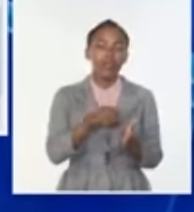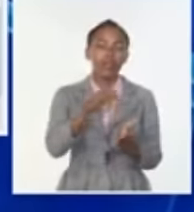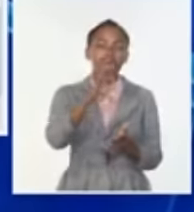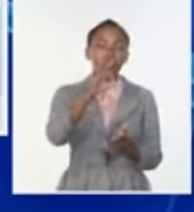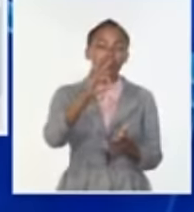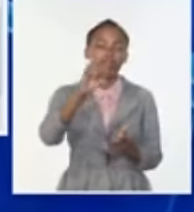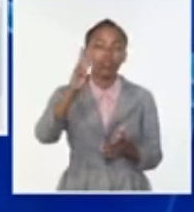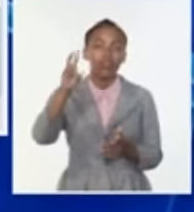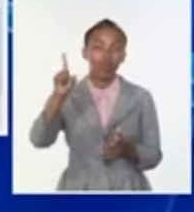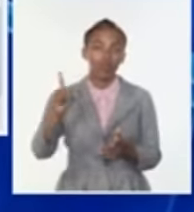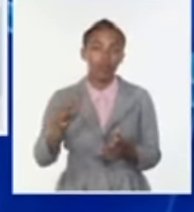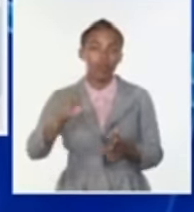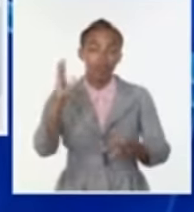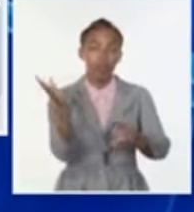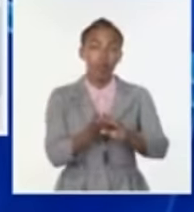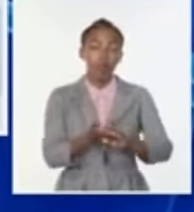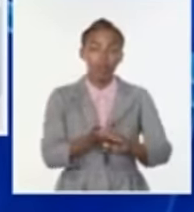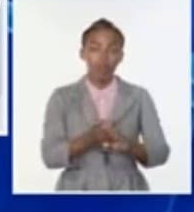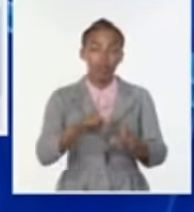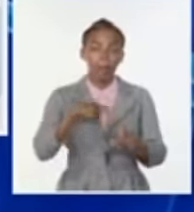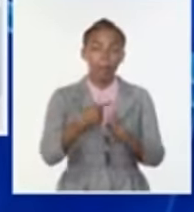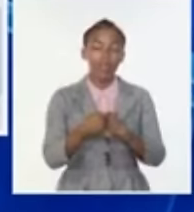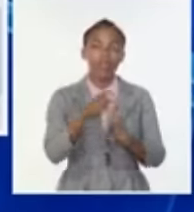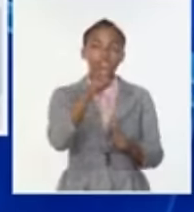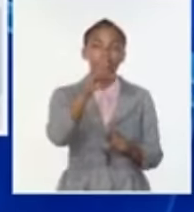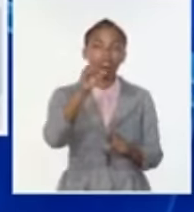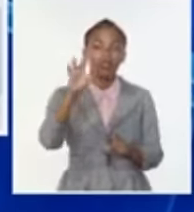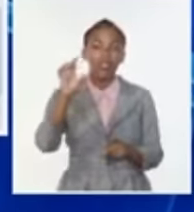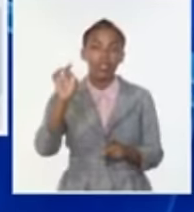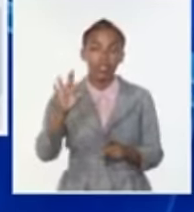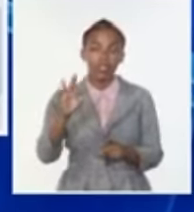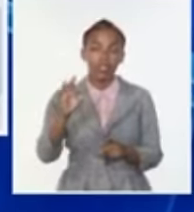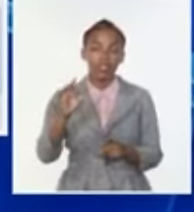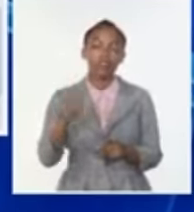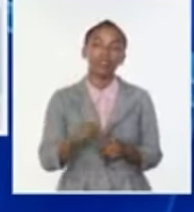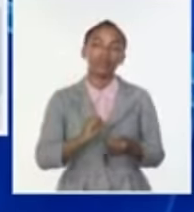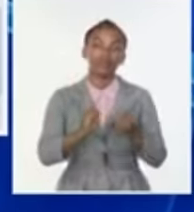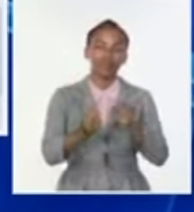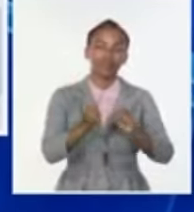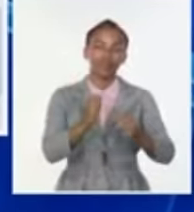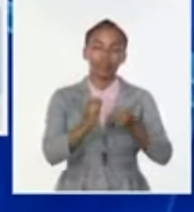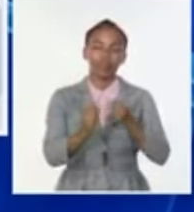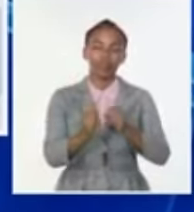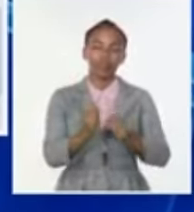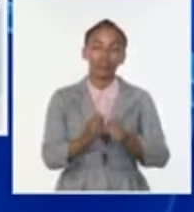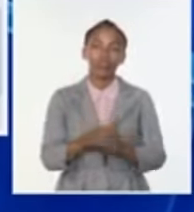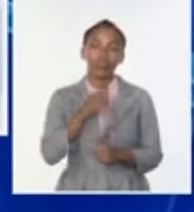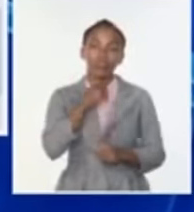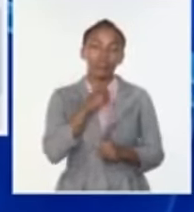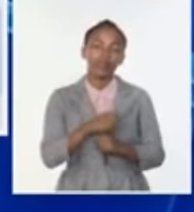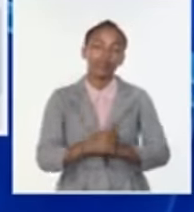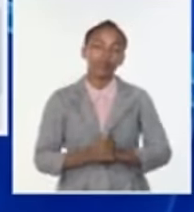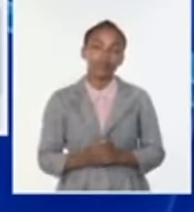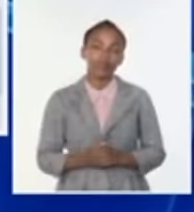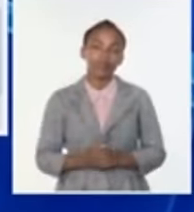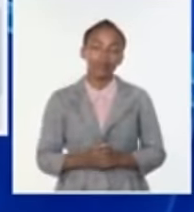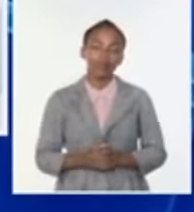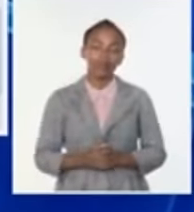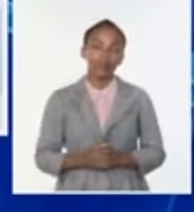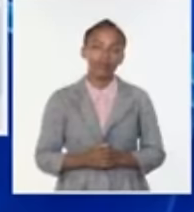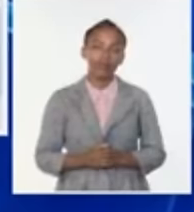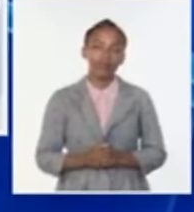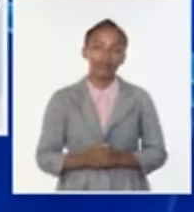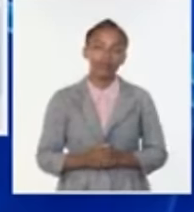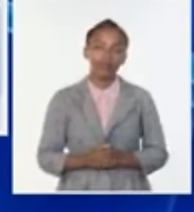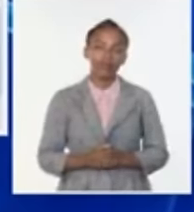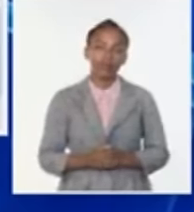115 regulaciones migratorias. Está claro, usted debe impuestos al país, al pueblo. ¿Cómo usted va a ir a pasear para afuera? No sale hasta que no